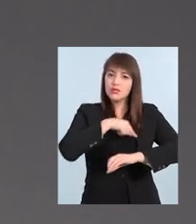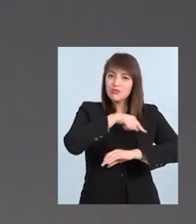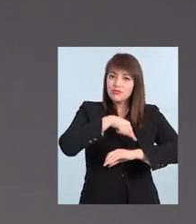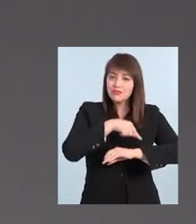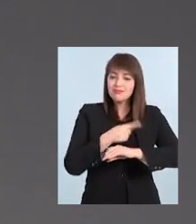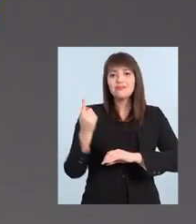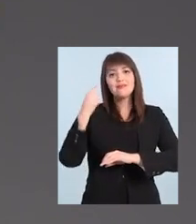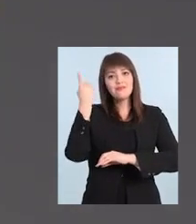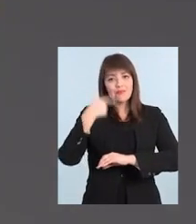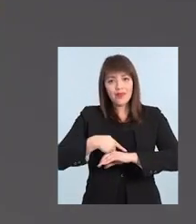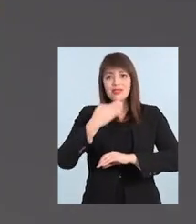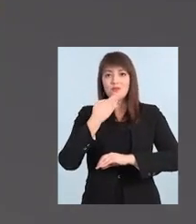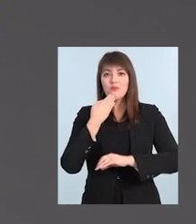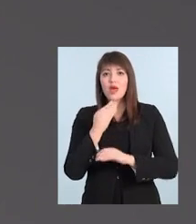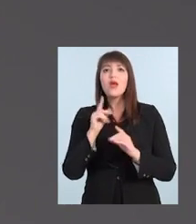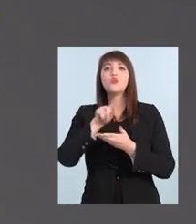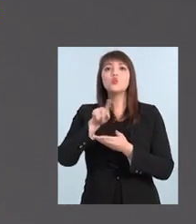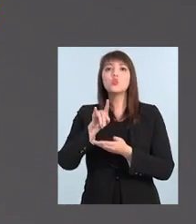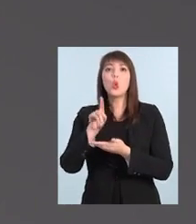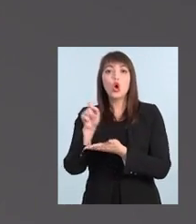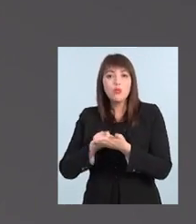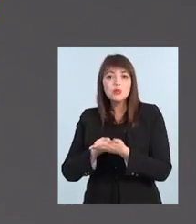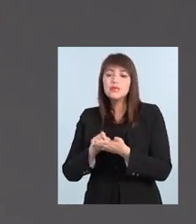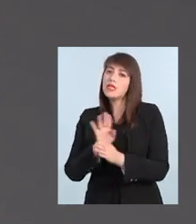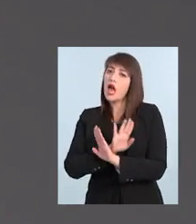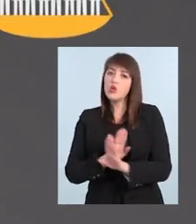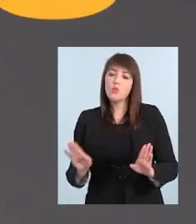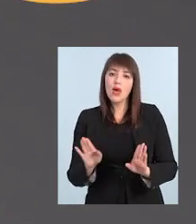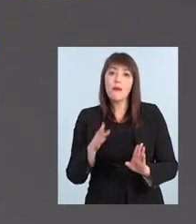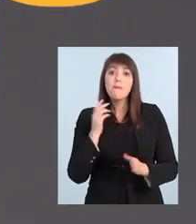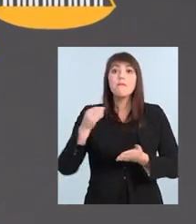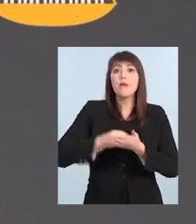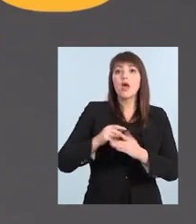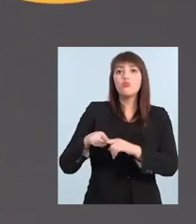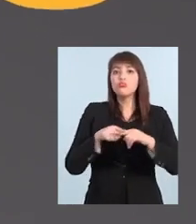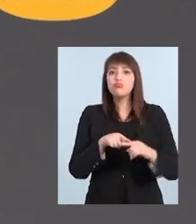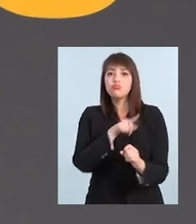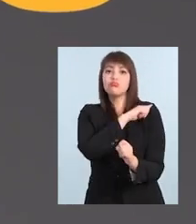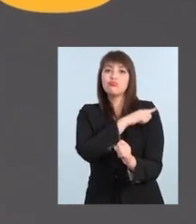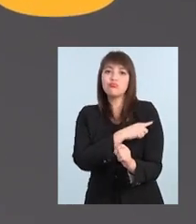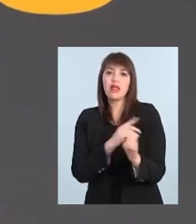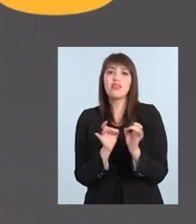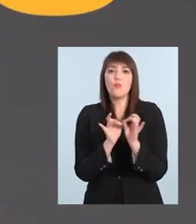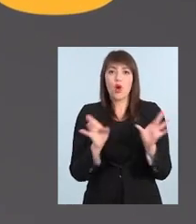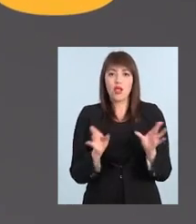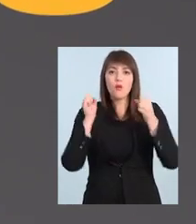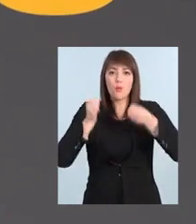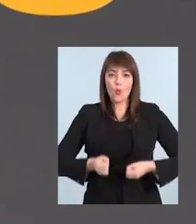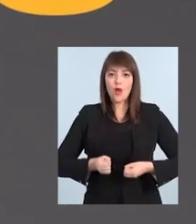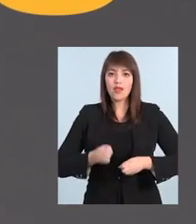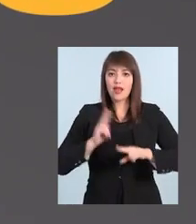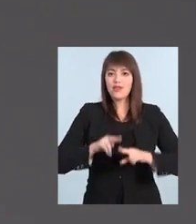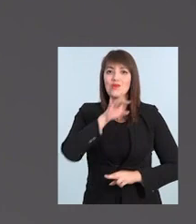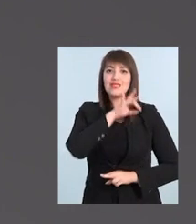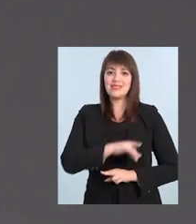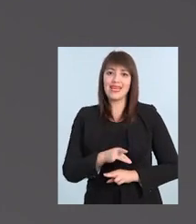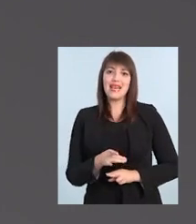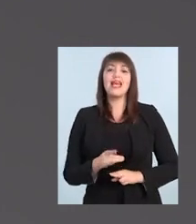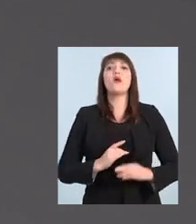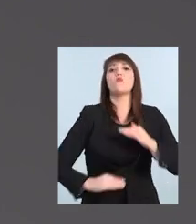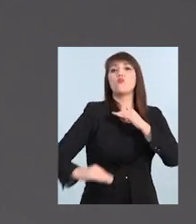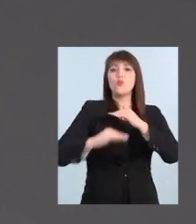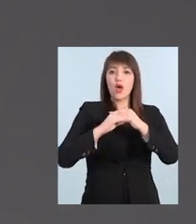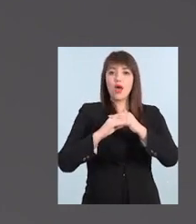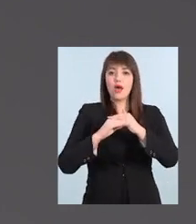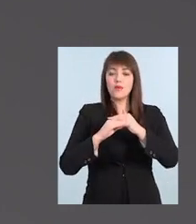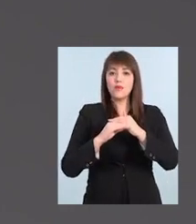limitando la subcontratación. Más poder a los trabajadores dinamiza la economía y potencia la democracia, haciendo de Chile un país menos